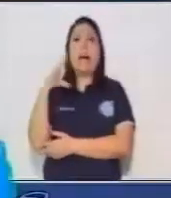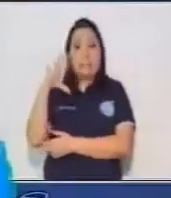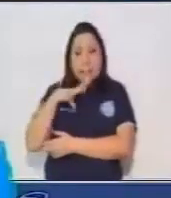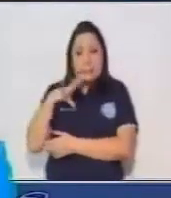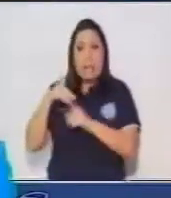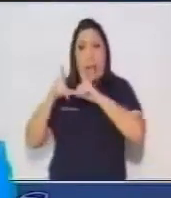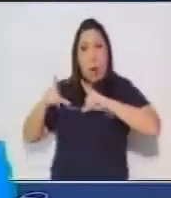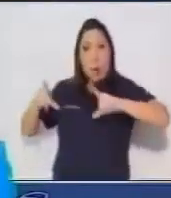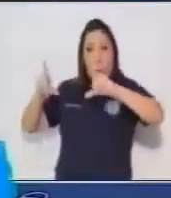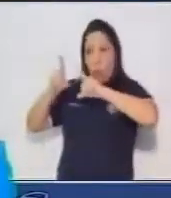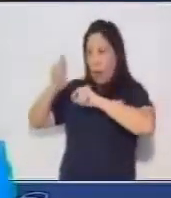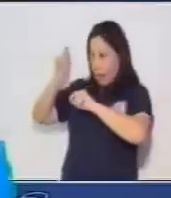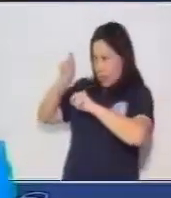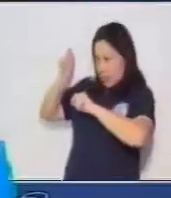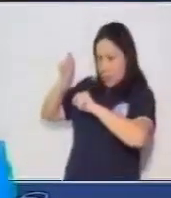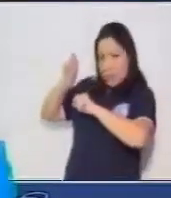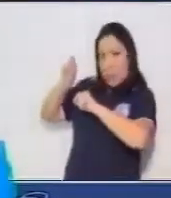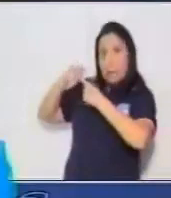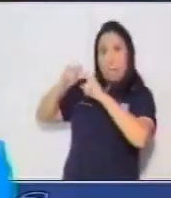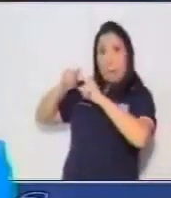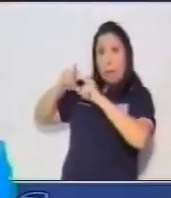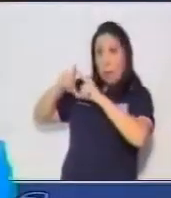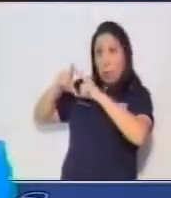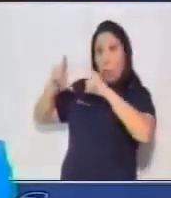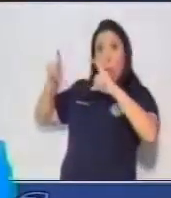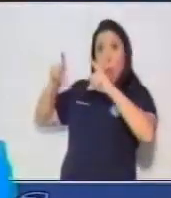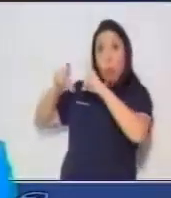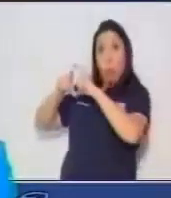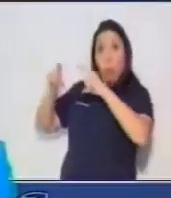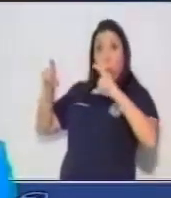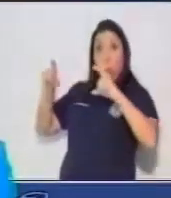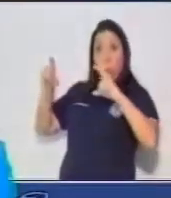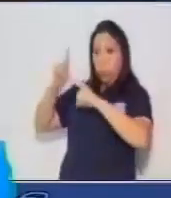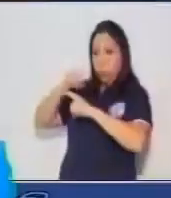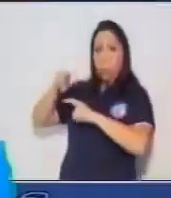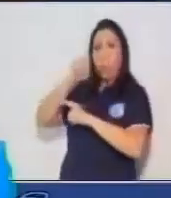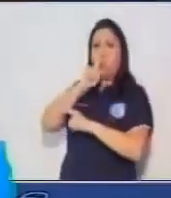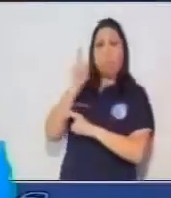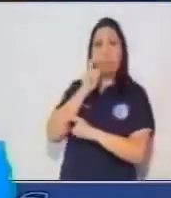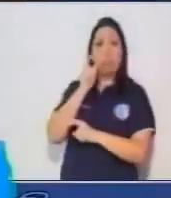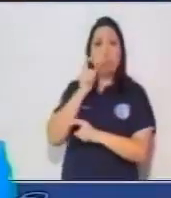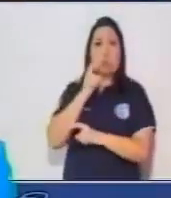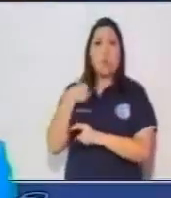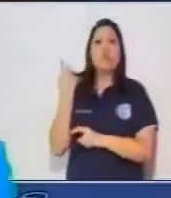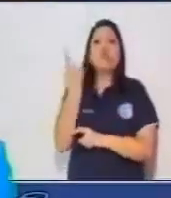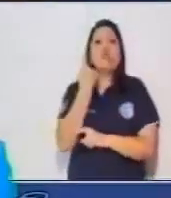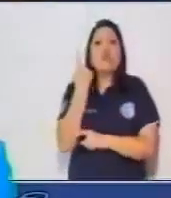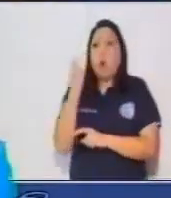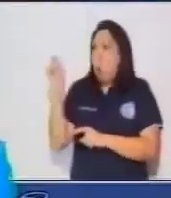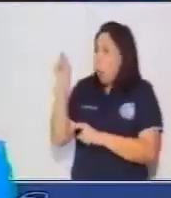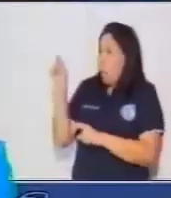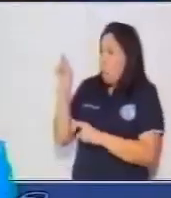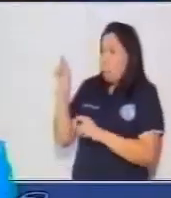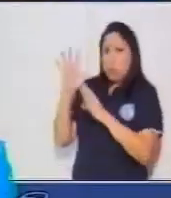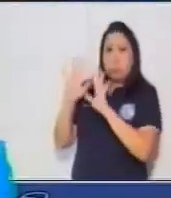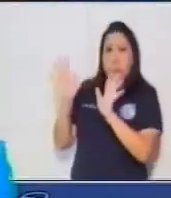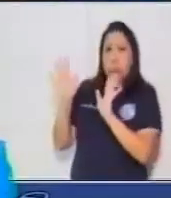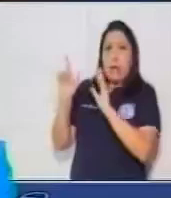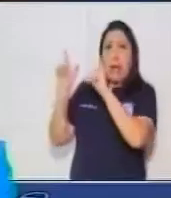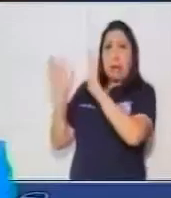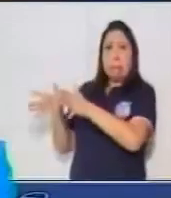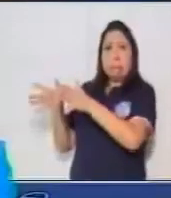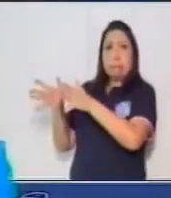no tiene un tamaño, una dimensión, sino que solamente va a tener una